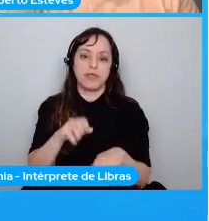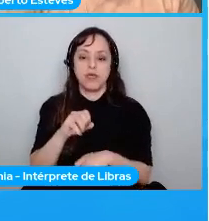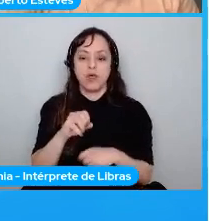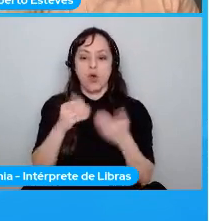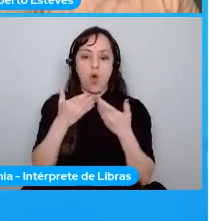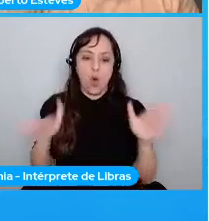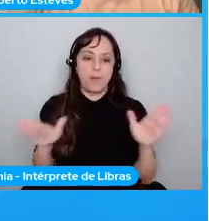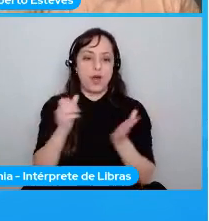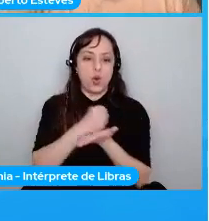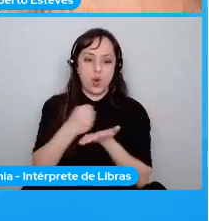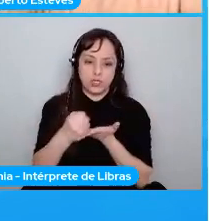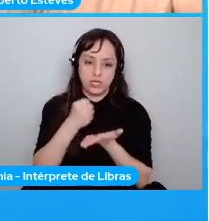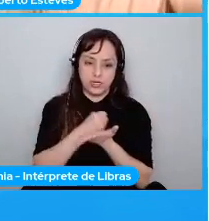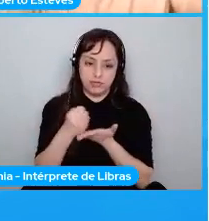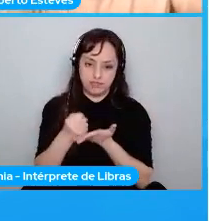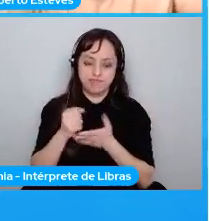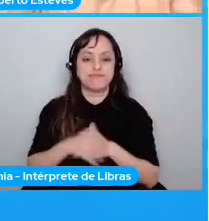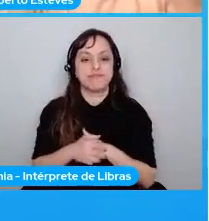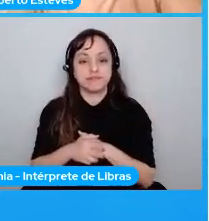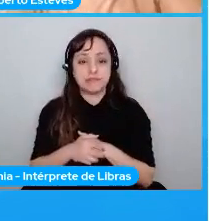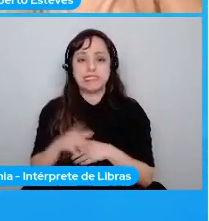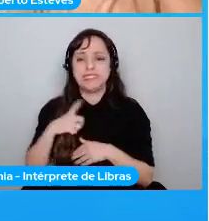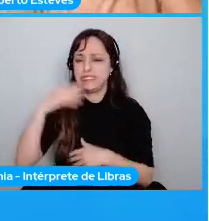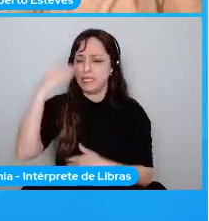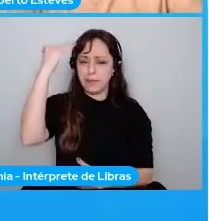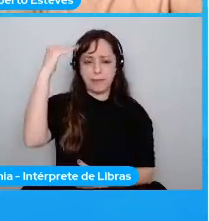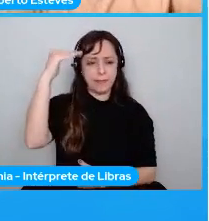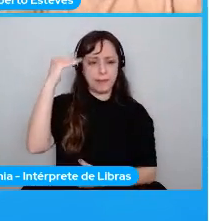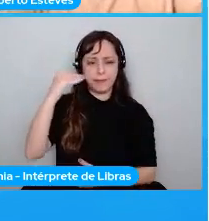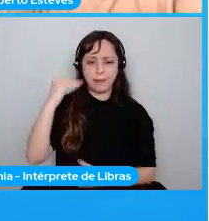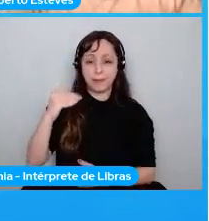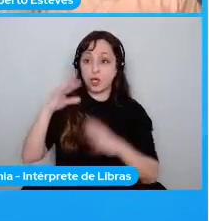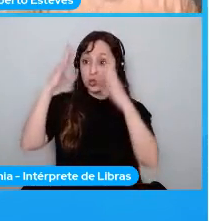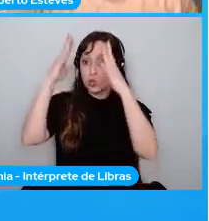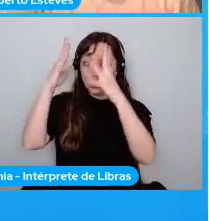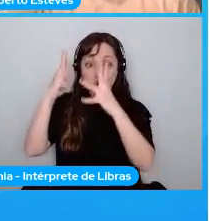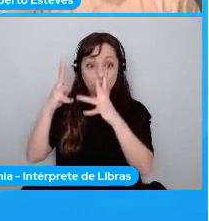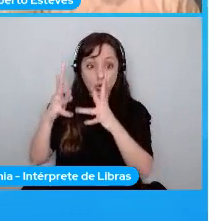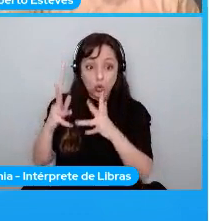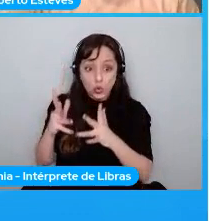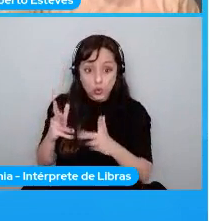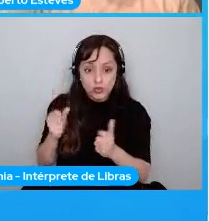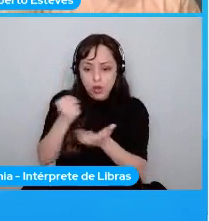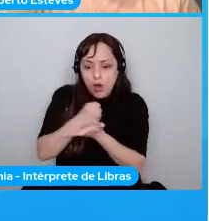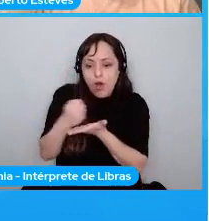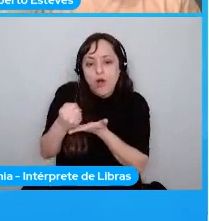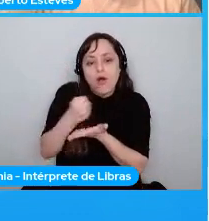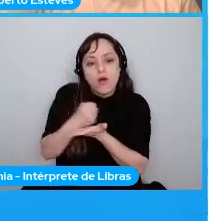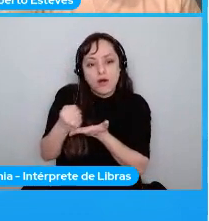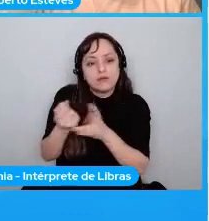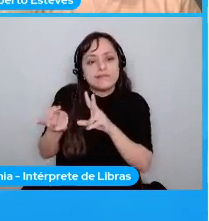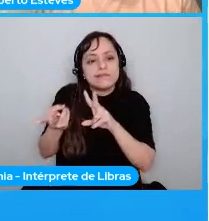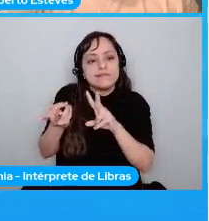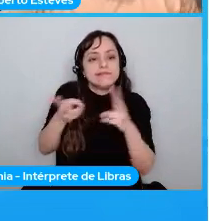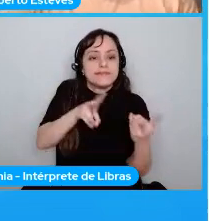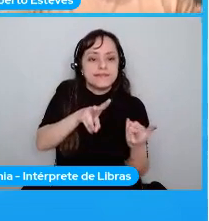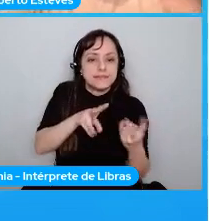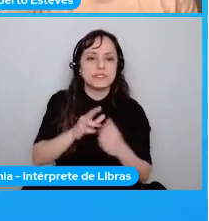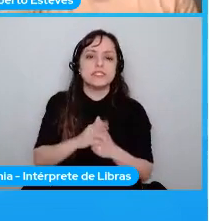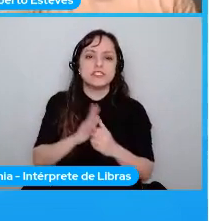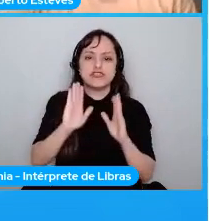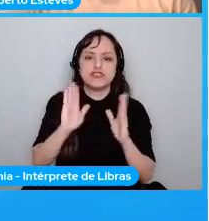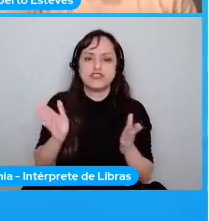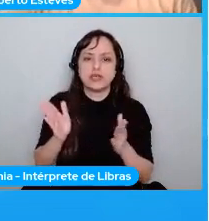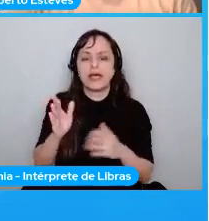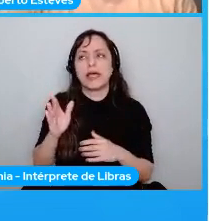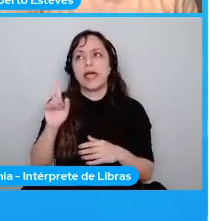¿Ya? Y en esta página tenemos todos los archivos que se han generado desde, me parece, de mayo, junio